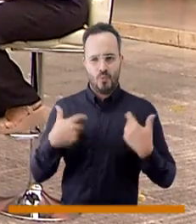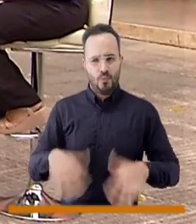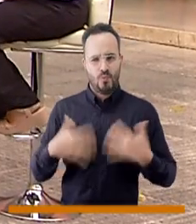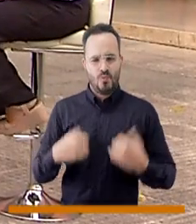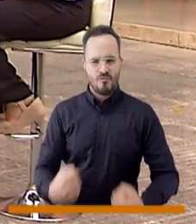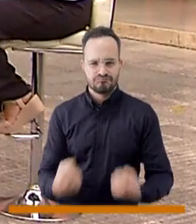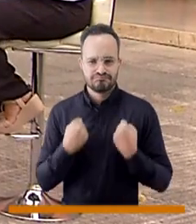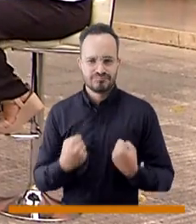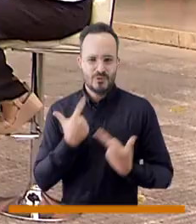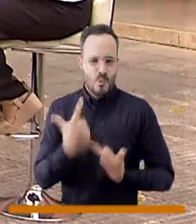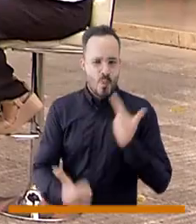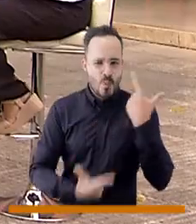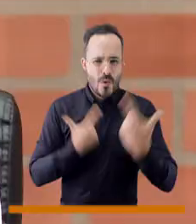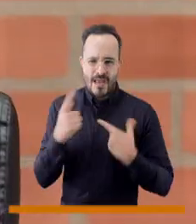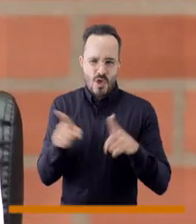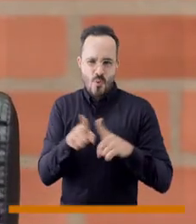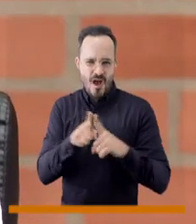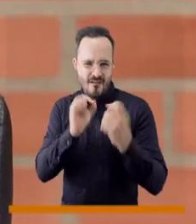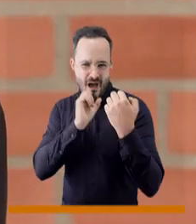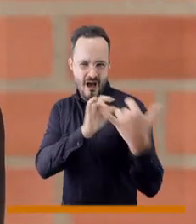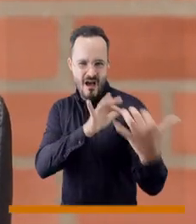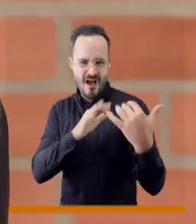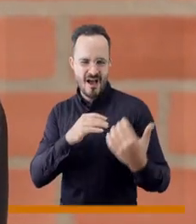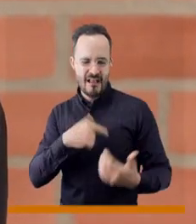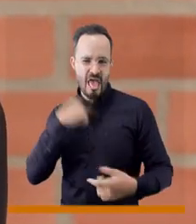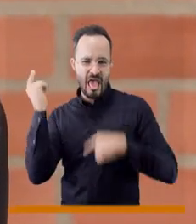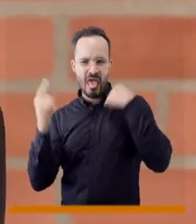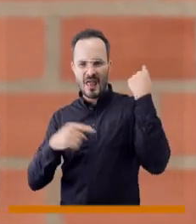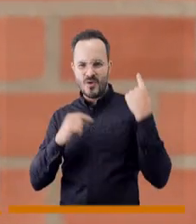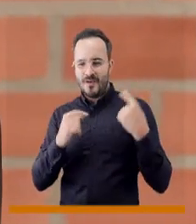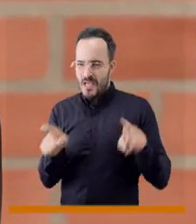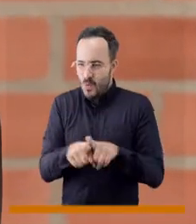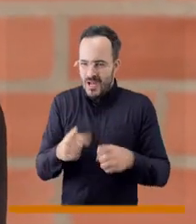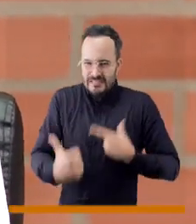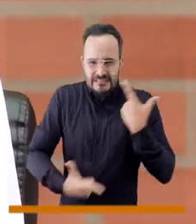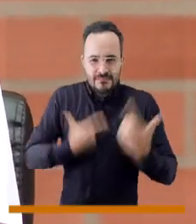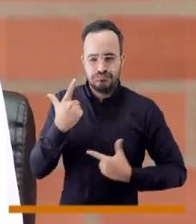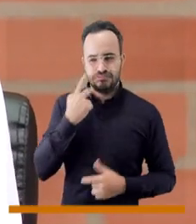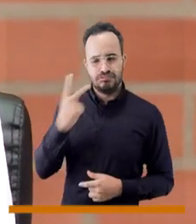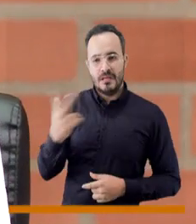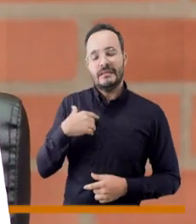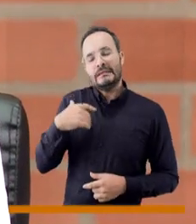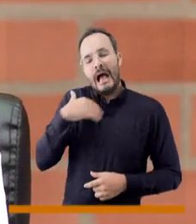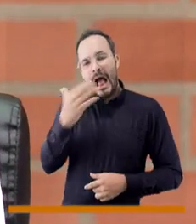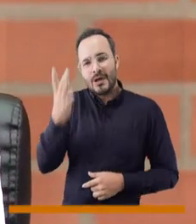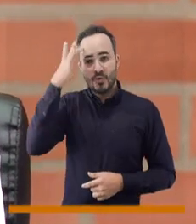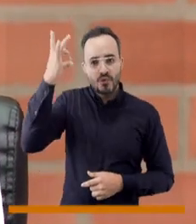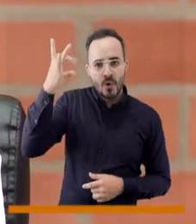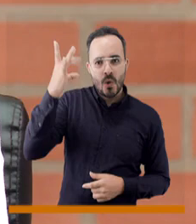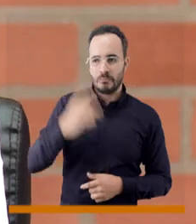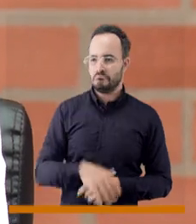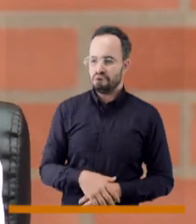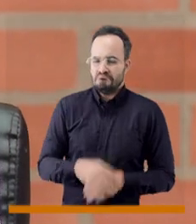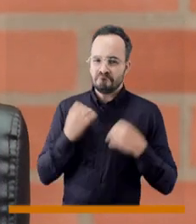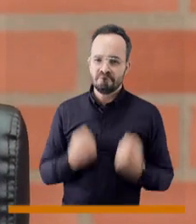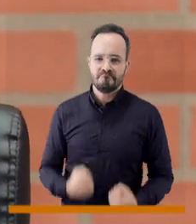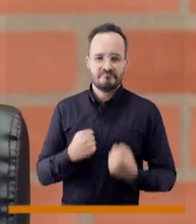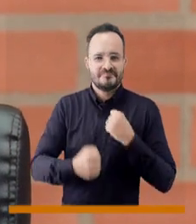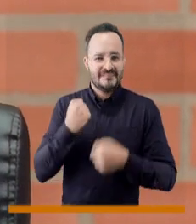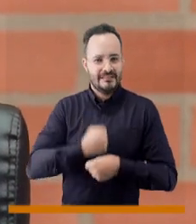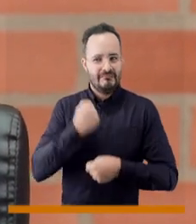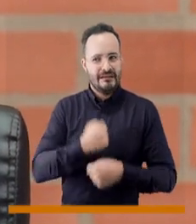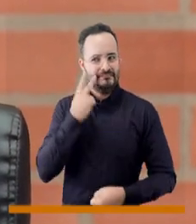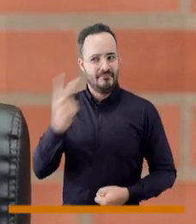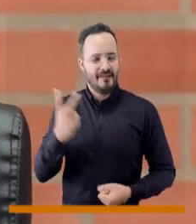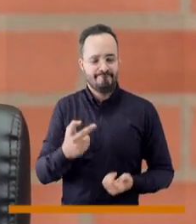guerrera, que a pesar de todo siempre, o sea, a pesar de que tenga un dolor de cabeza, ella sigue